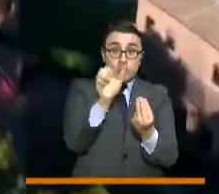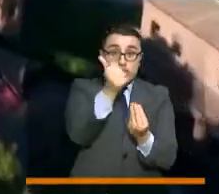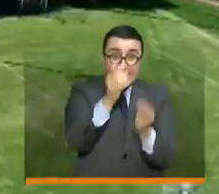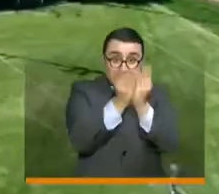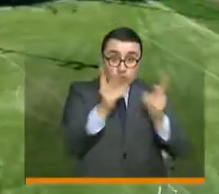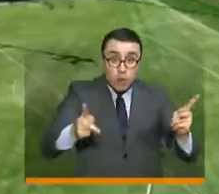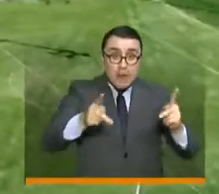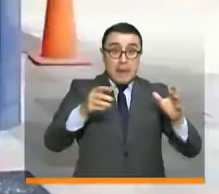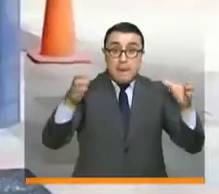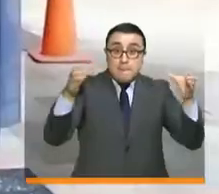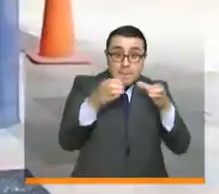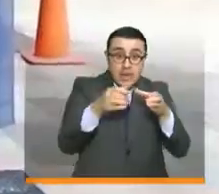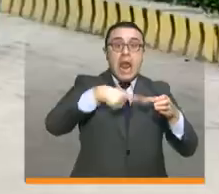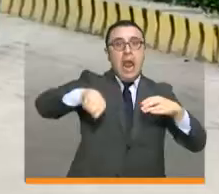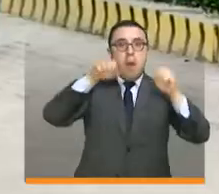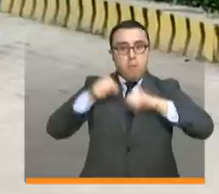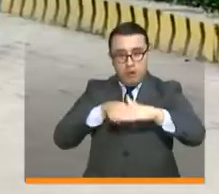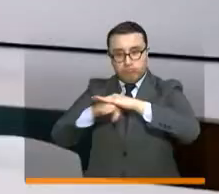estudiantes.